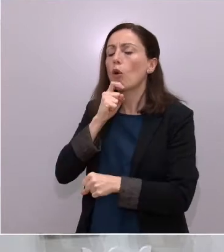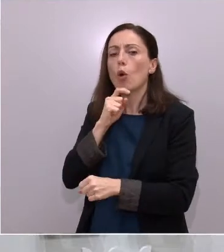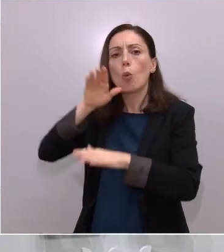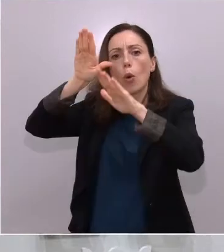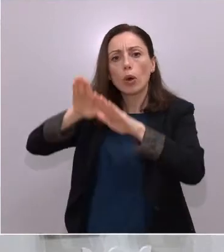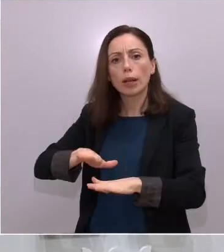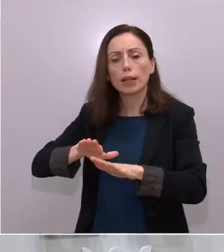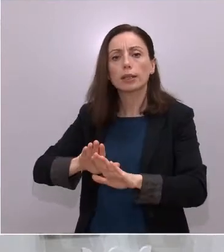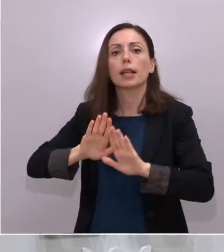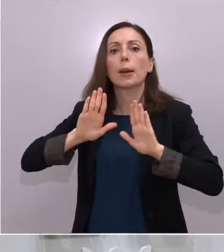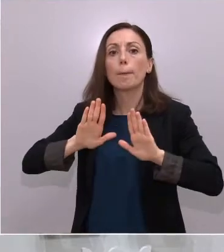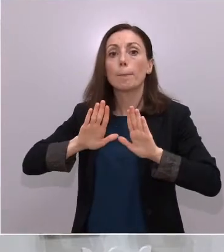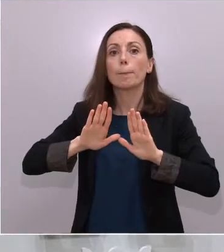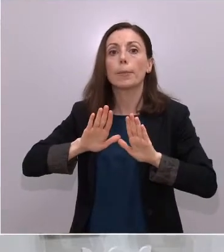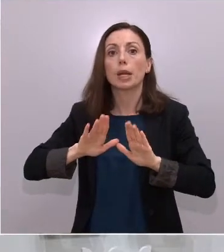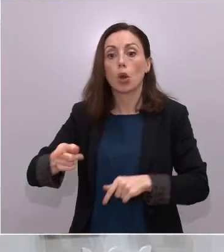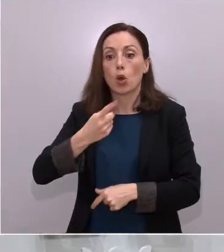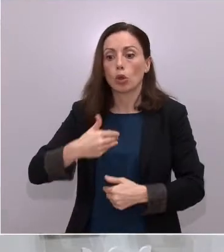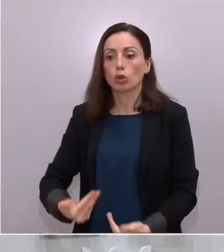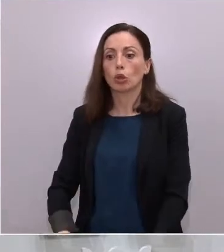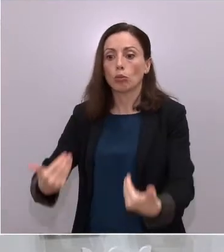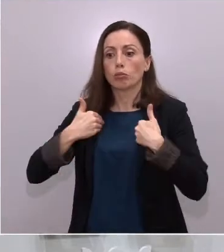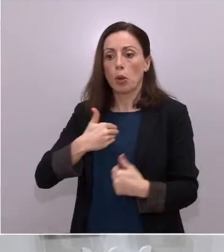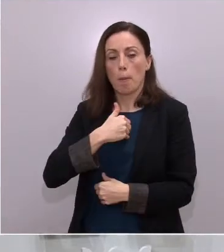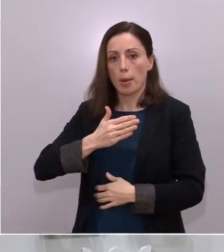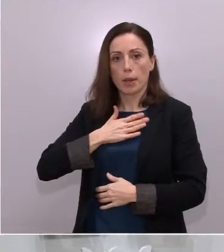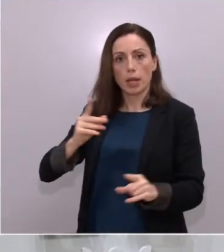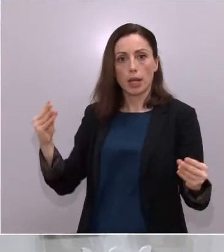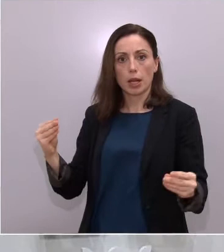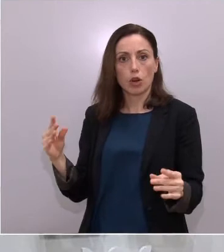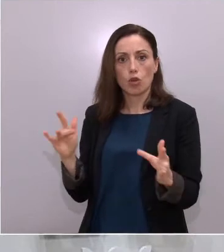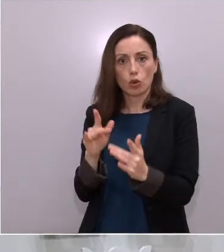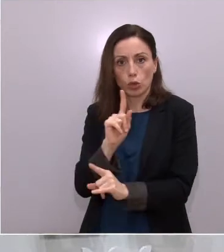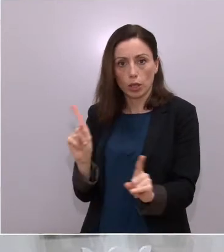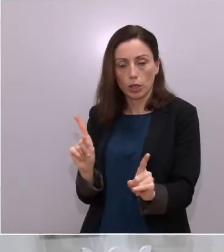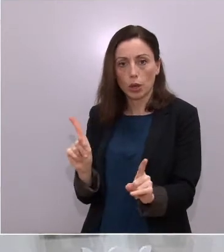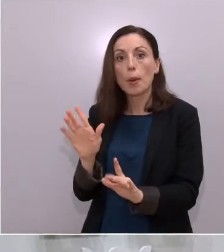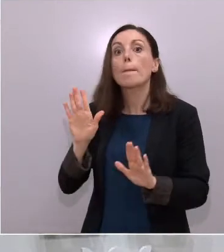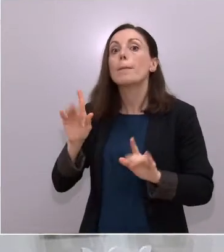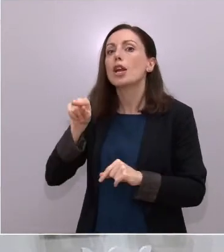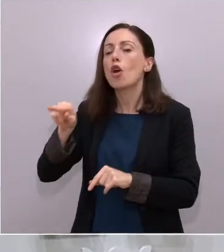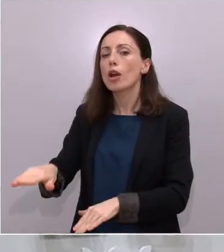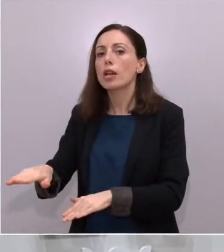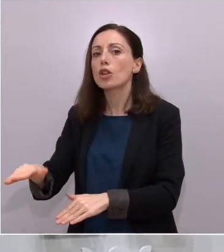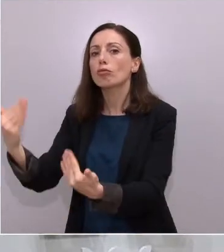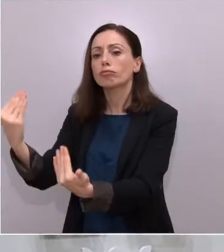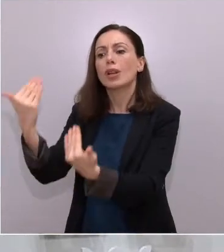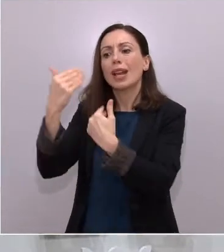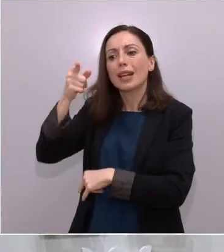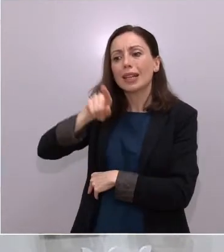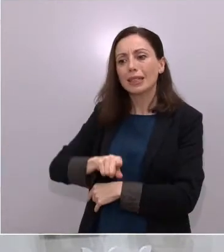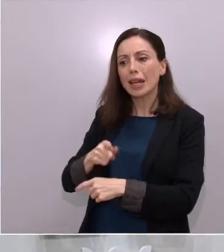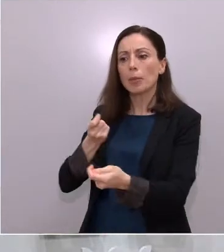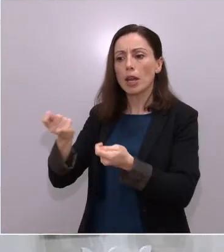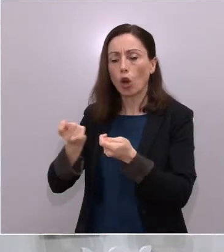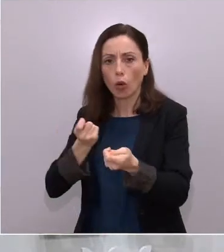ningún caso vamos a asumir un papel que no nos corresponde. Pero espero que ellos también actúen con idéntica lealtad, con coordinación,